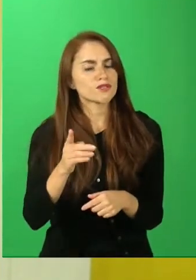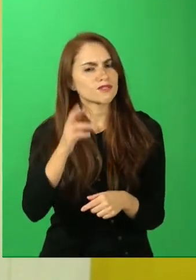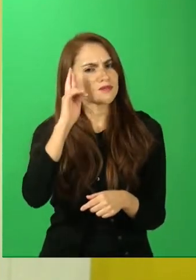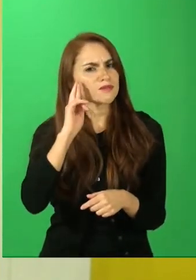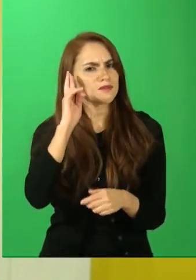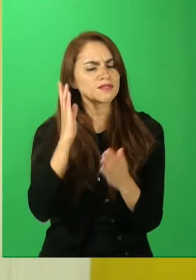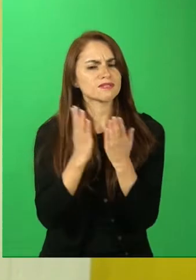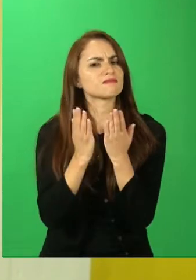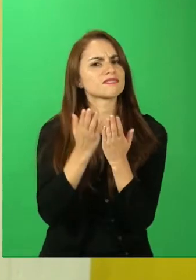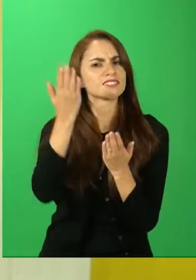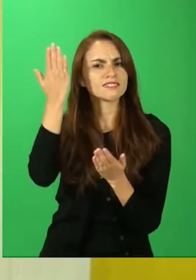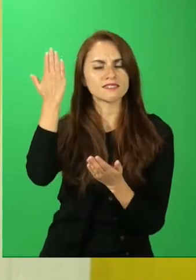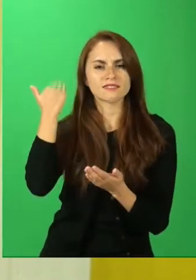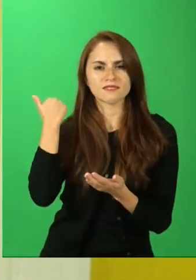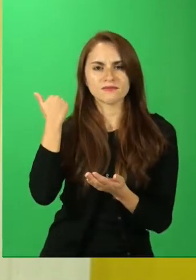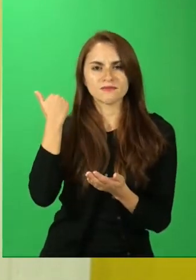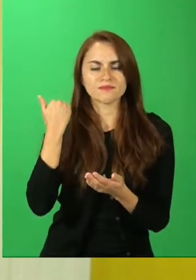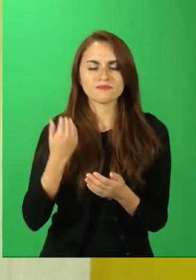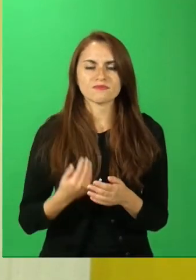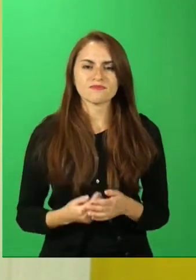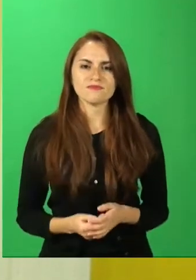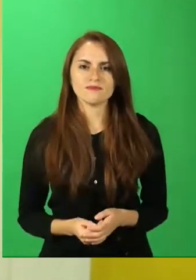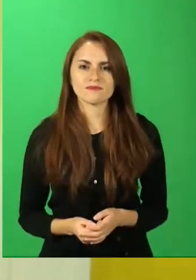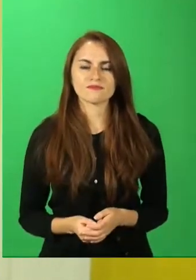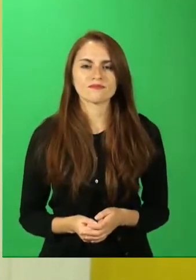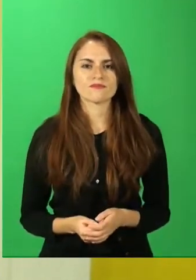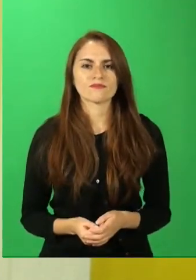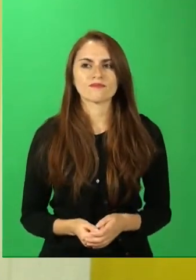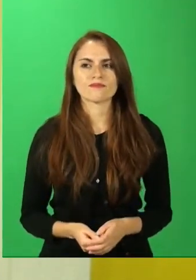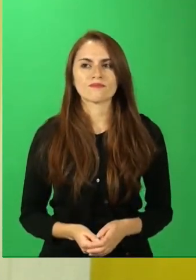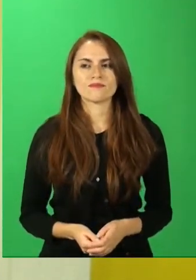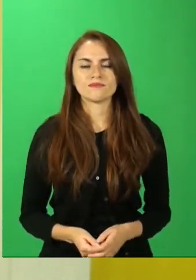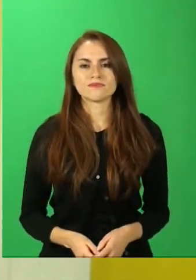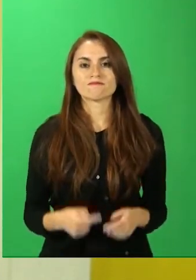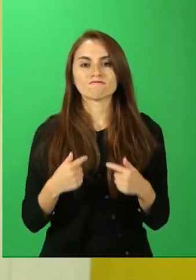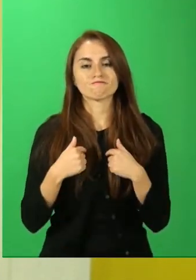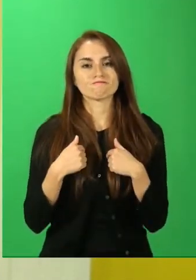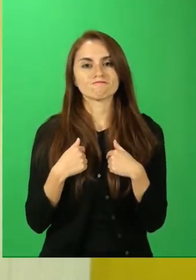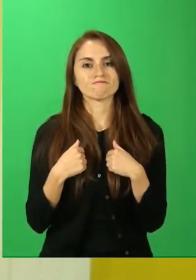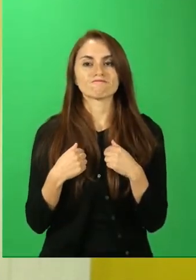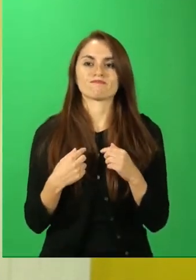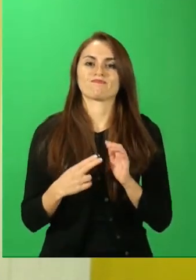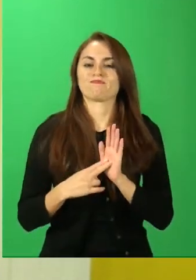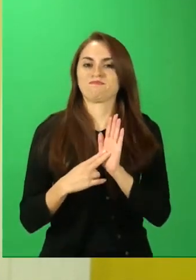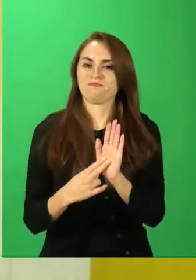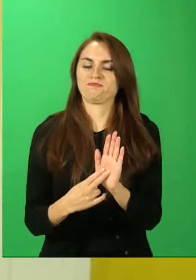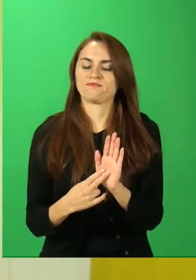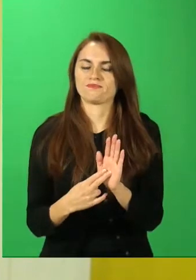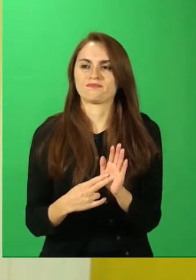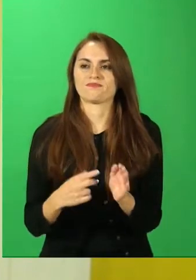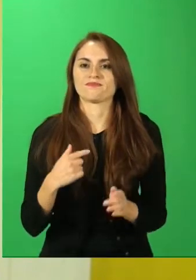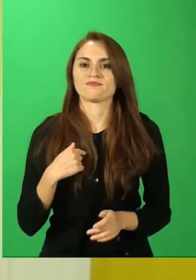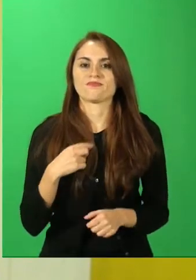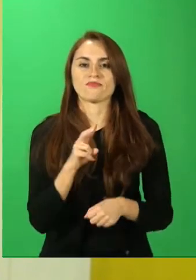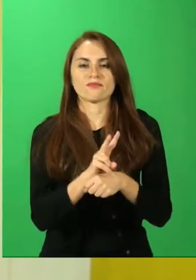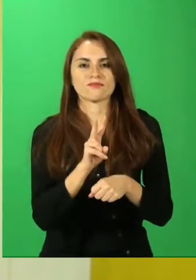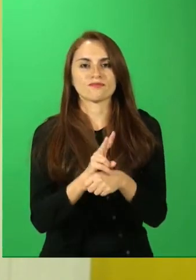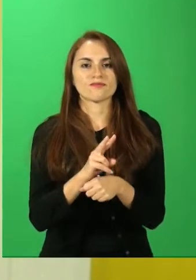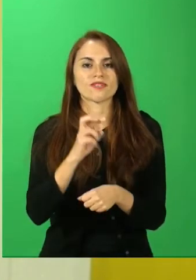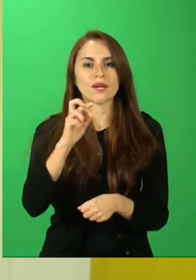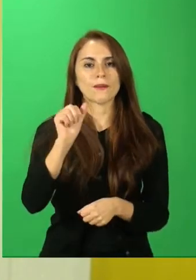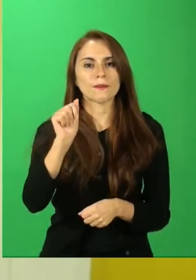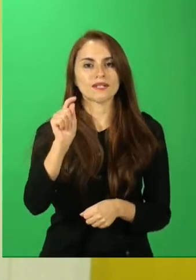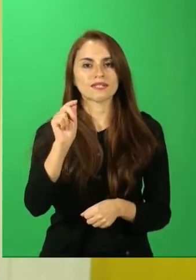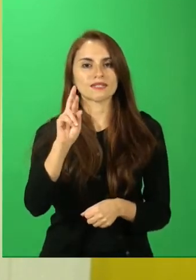que conocimos la vez anterior. Bueno, me presento de nuevo. Yo soy el profesor